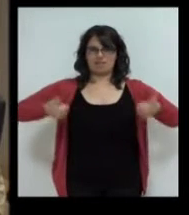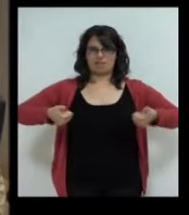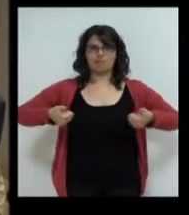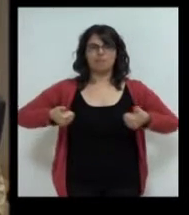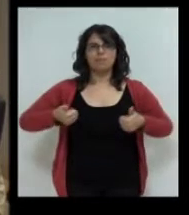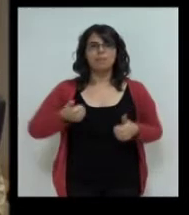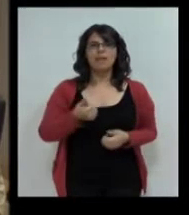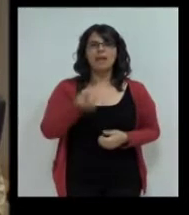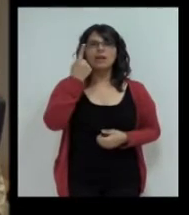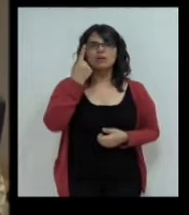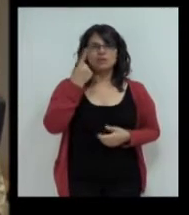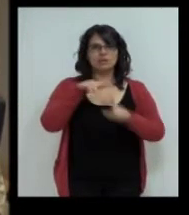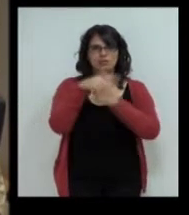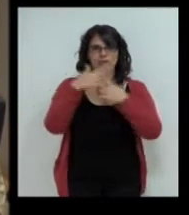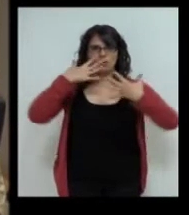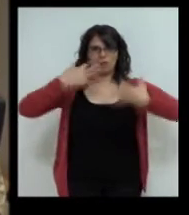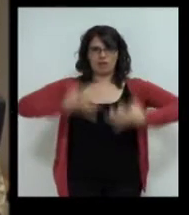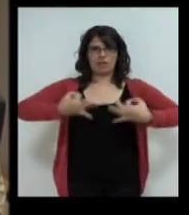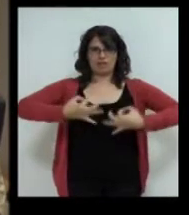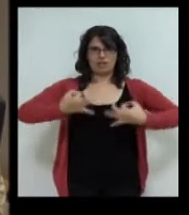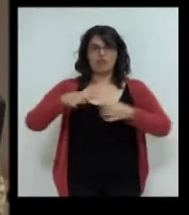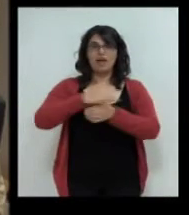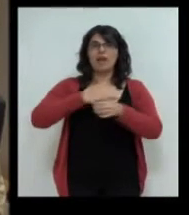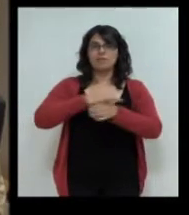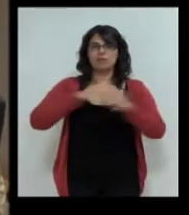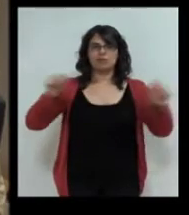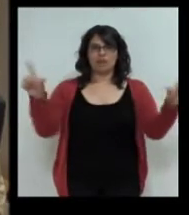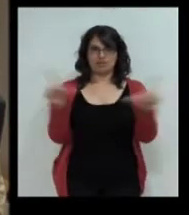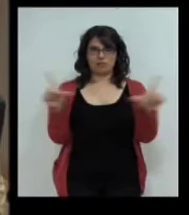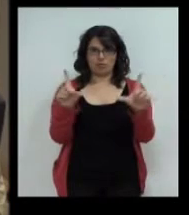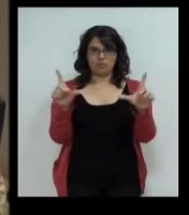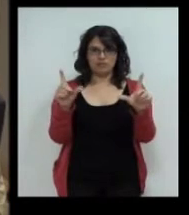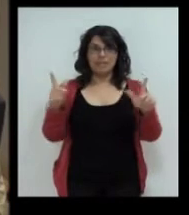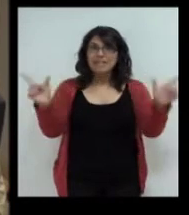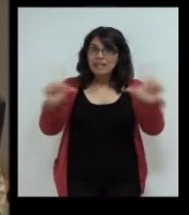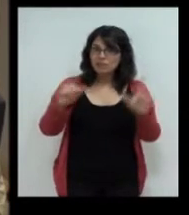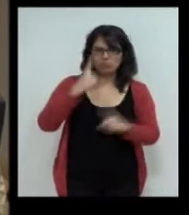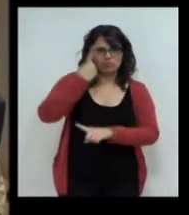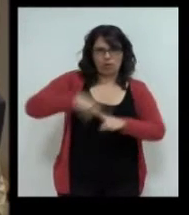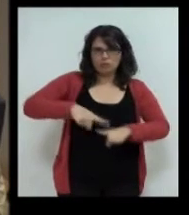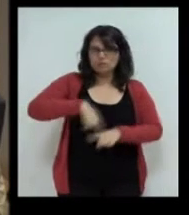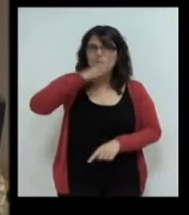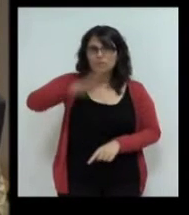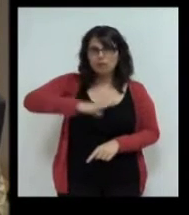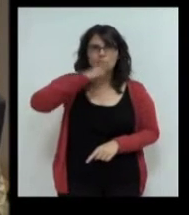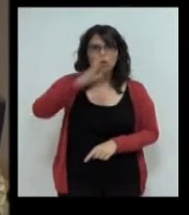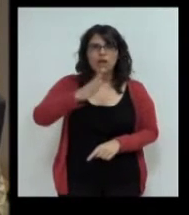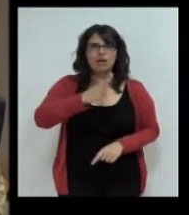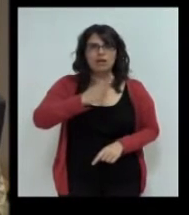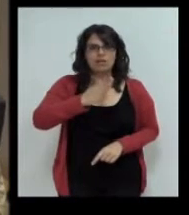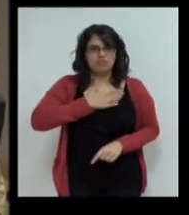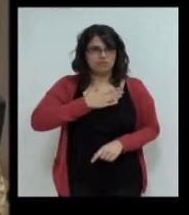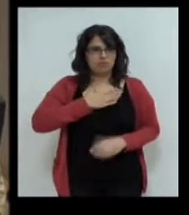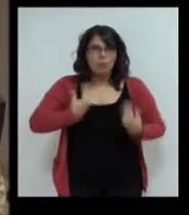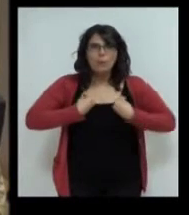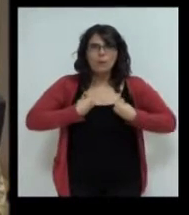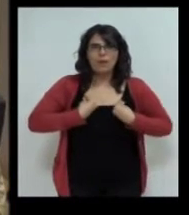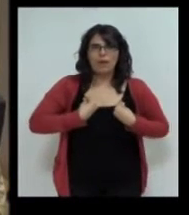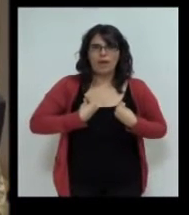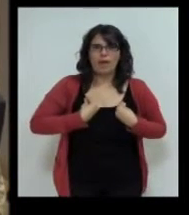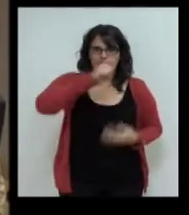Hay una realidad, como decíamos, en el ámbito de las televisiones. La televisión es algo espectacular, ¿no?, lo que significa en nuestra vida, en nuestra